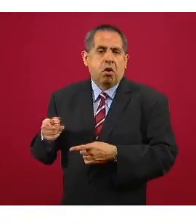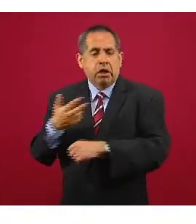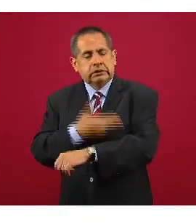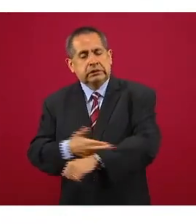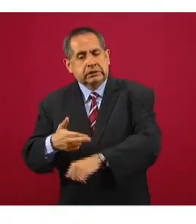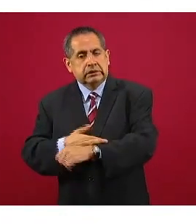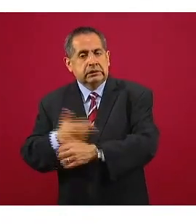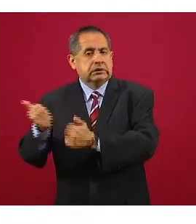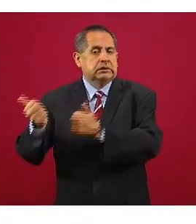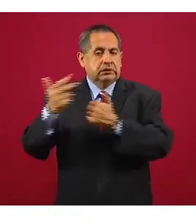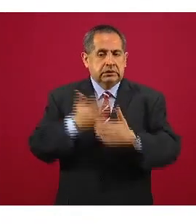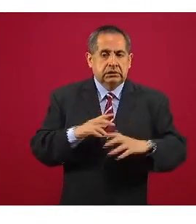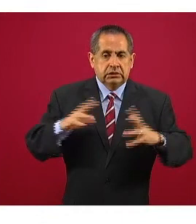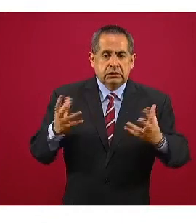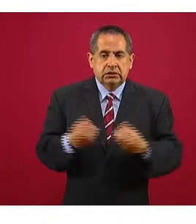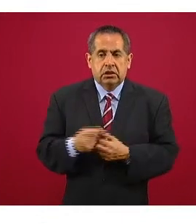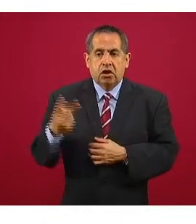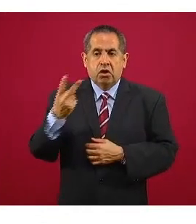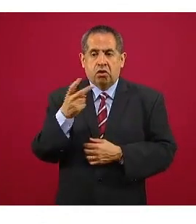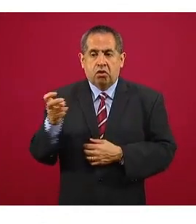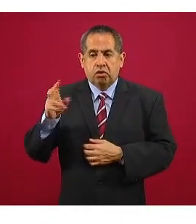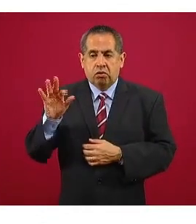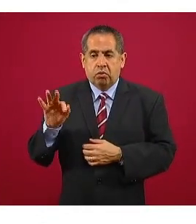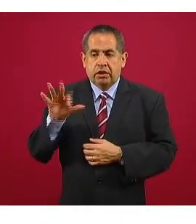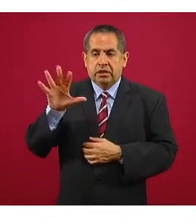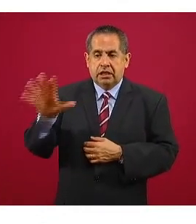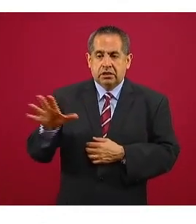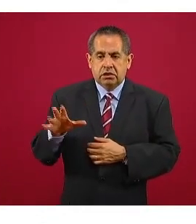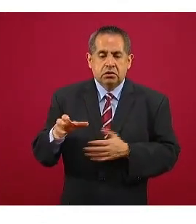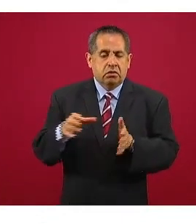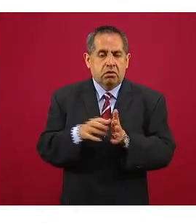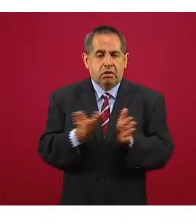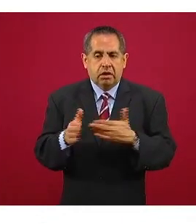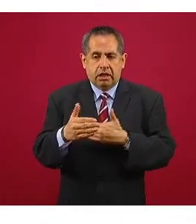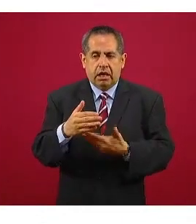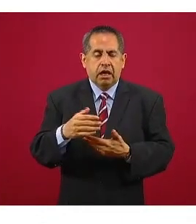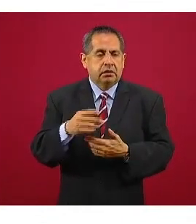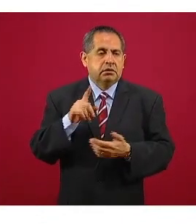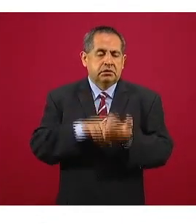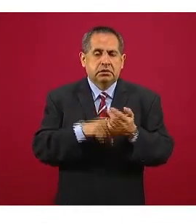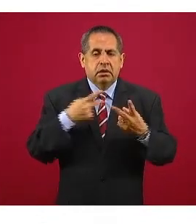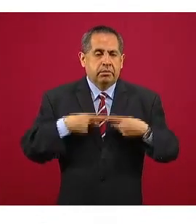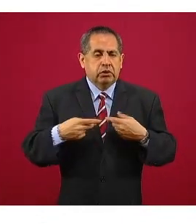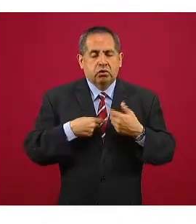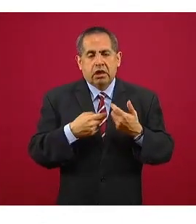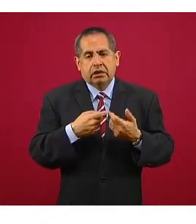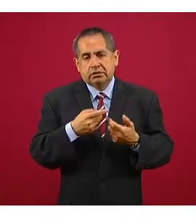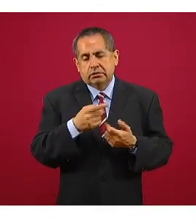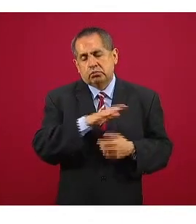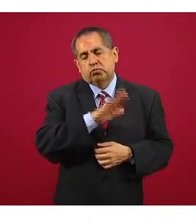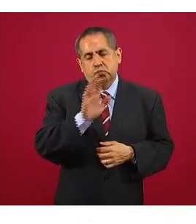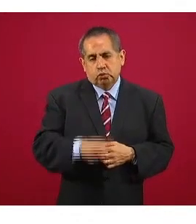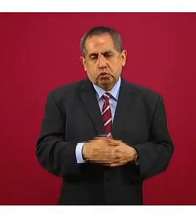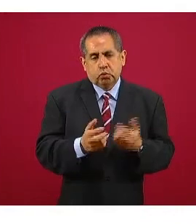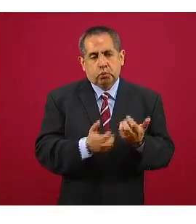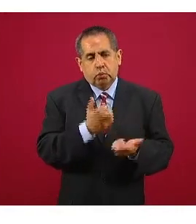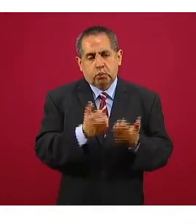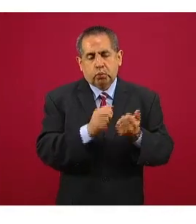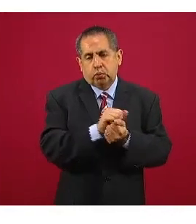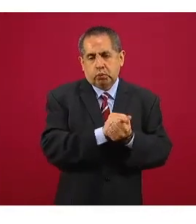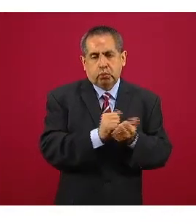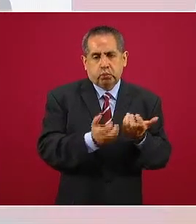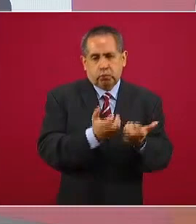este traslado de 245 urnas con cenizas de personas, de connacionales fallecidas